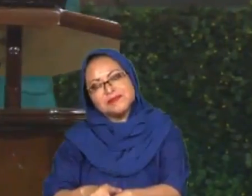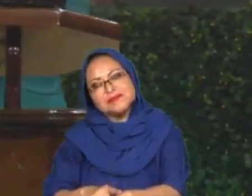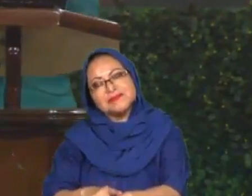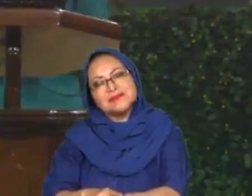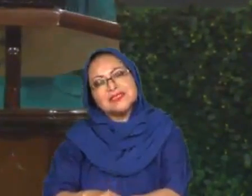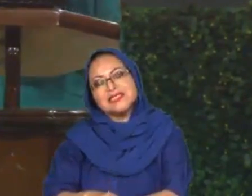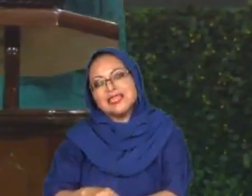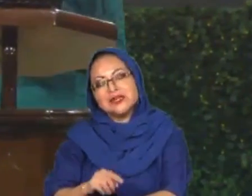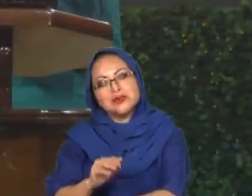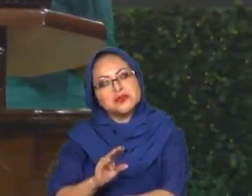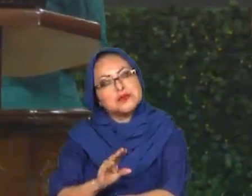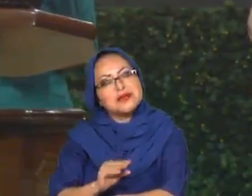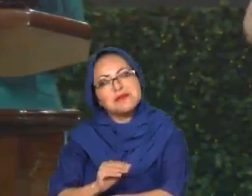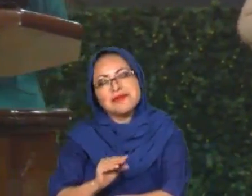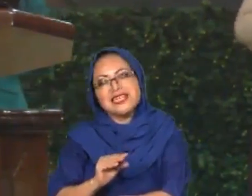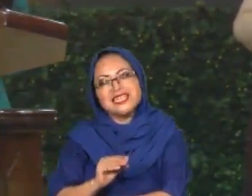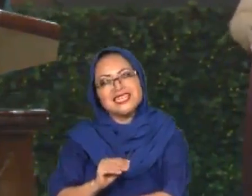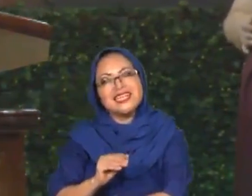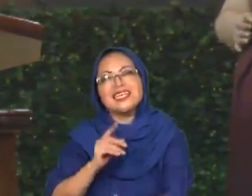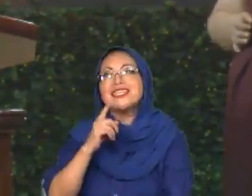Te adoramos.